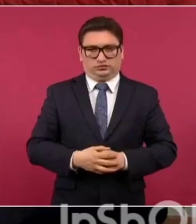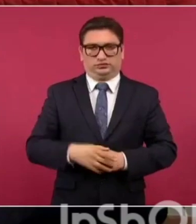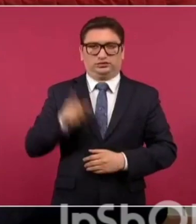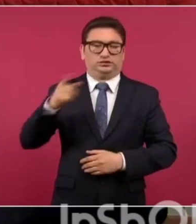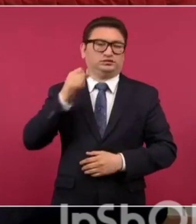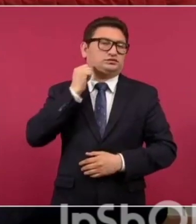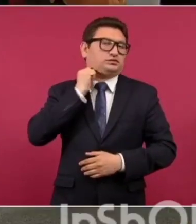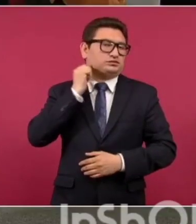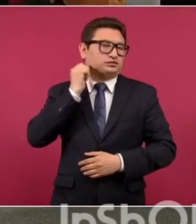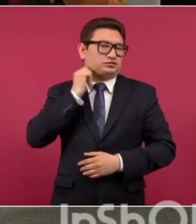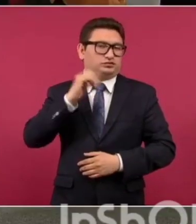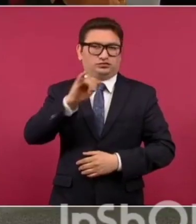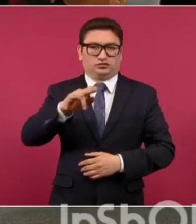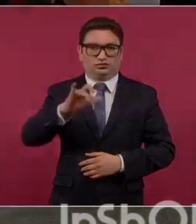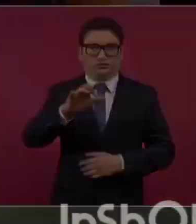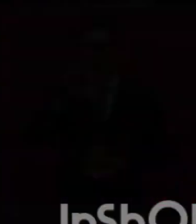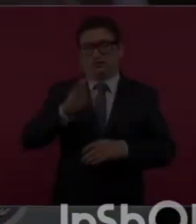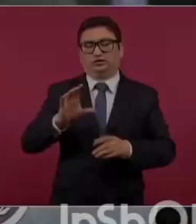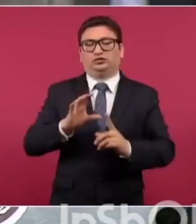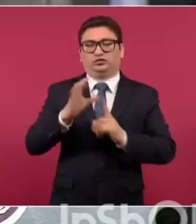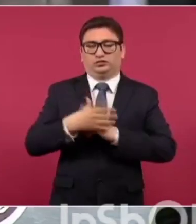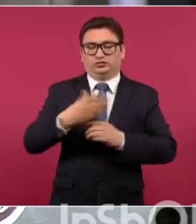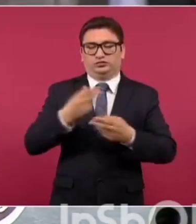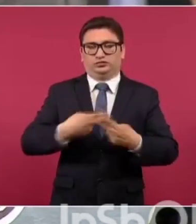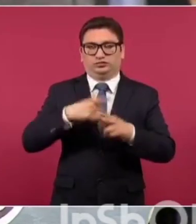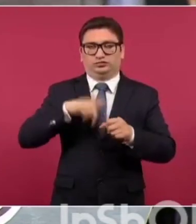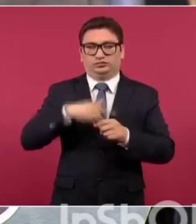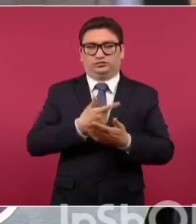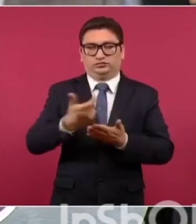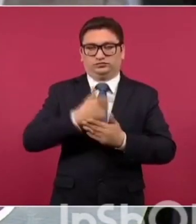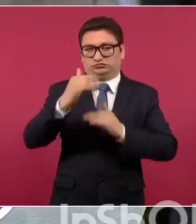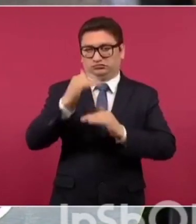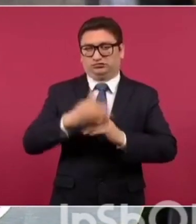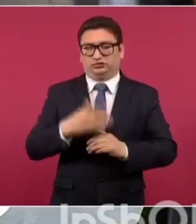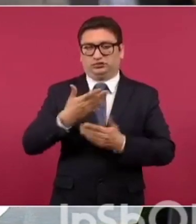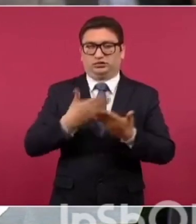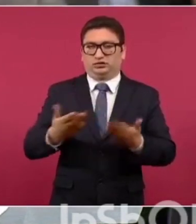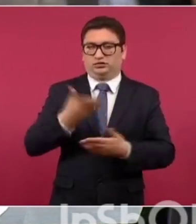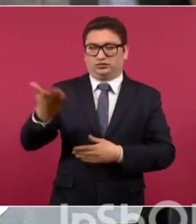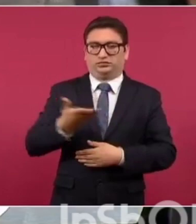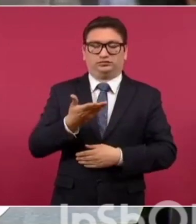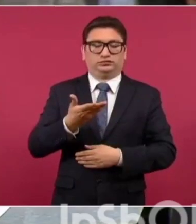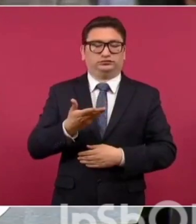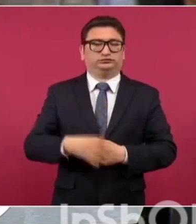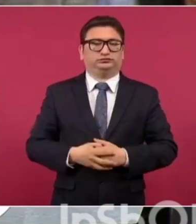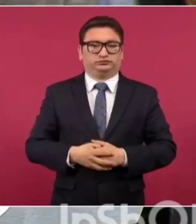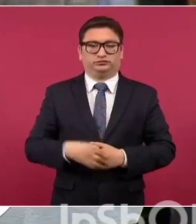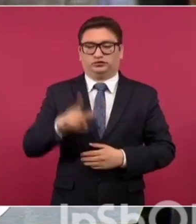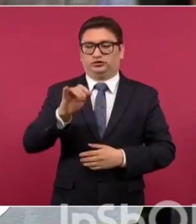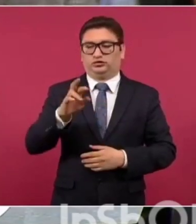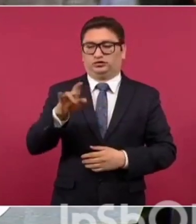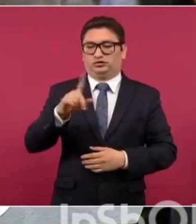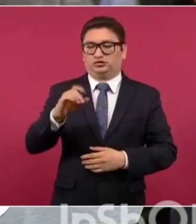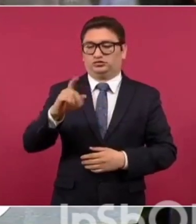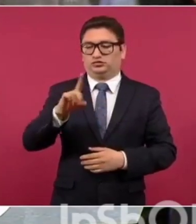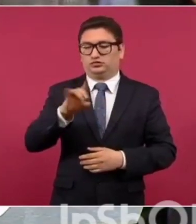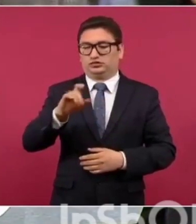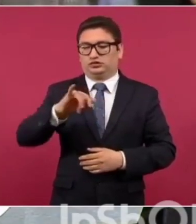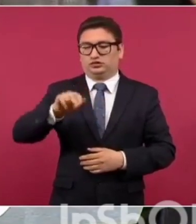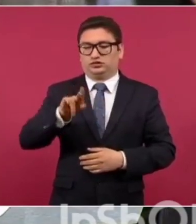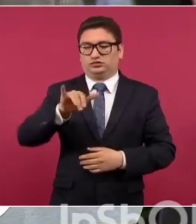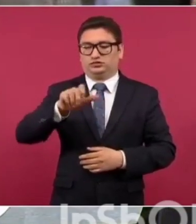don Carlos Aceves del Olmo. Muchas gracias, señor. Y vamos a pasarle la palabra, presidente, a Lorenzo de Jesús